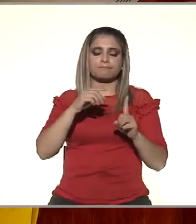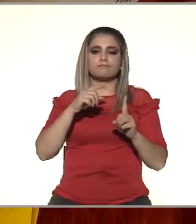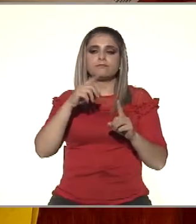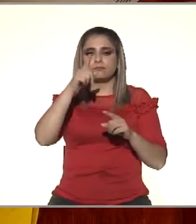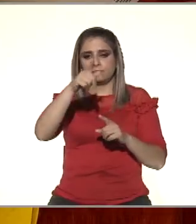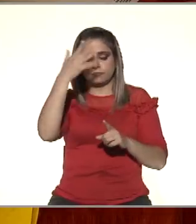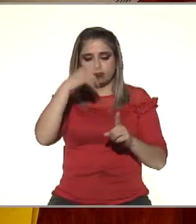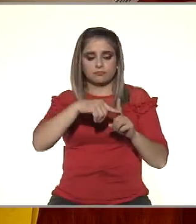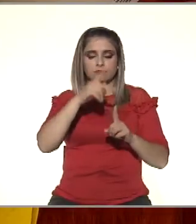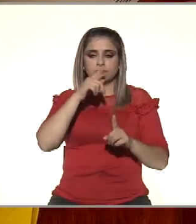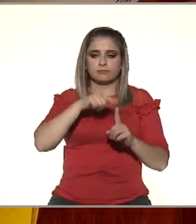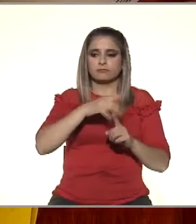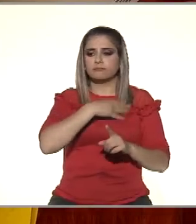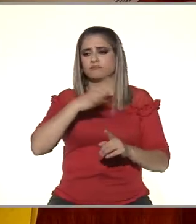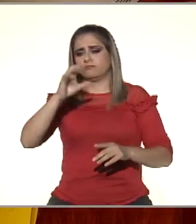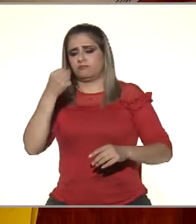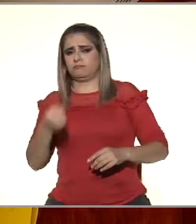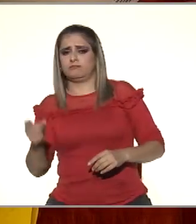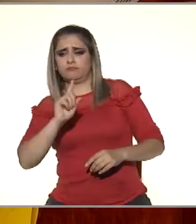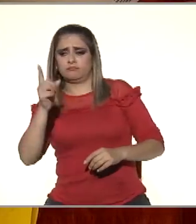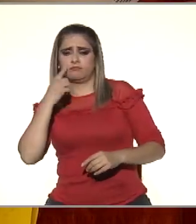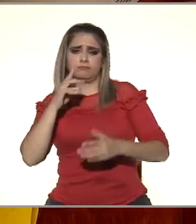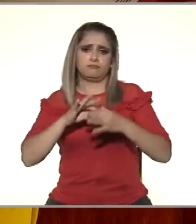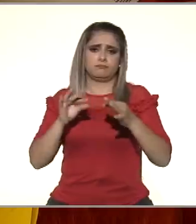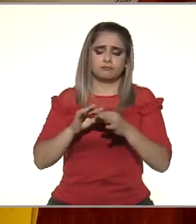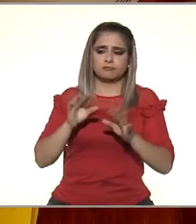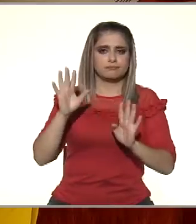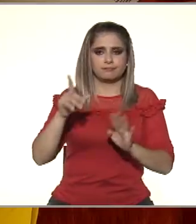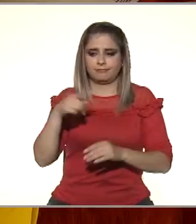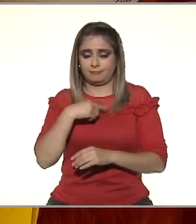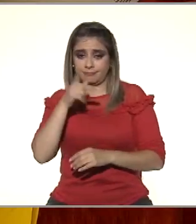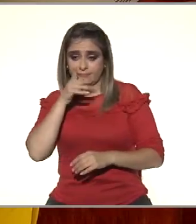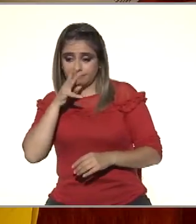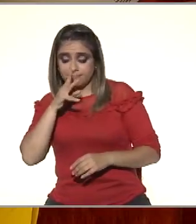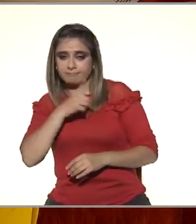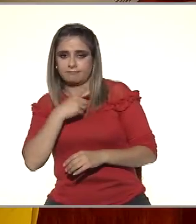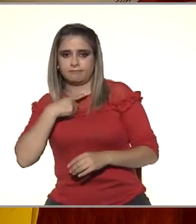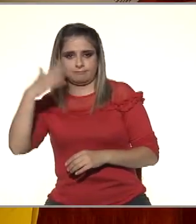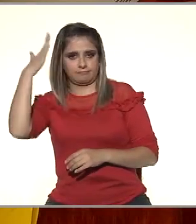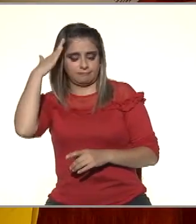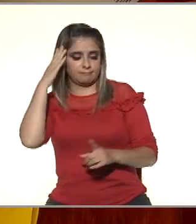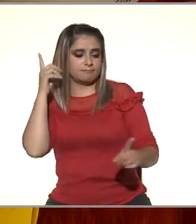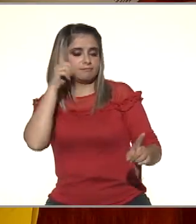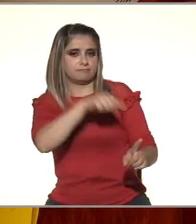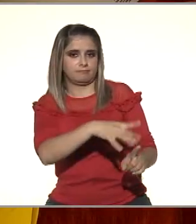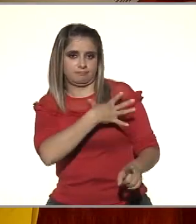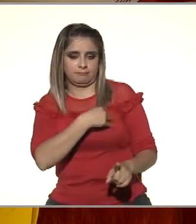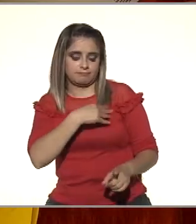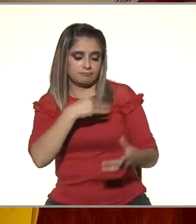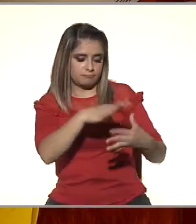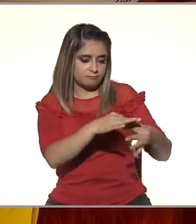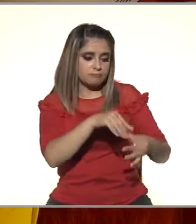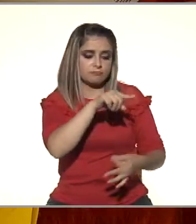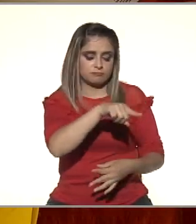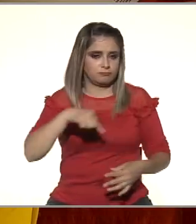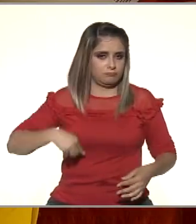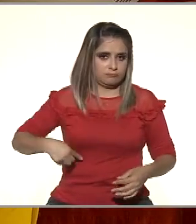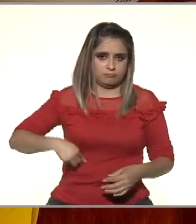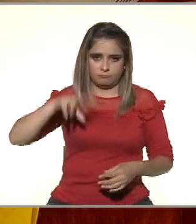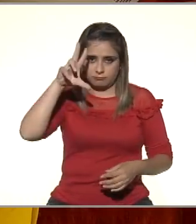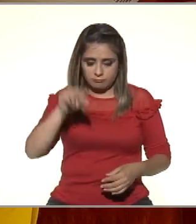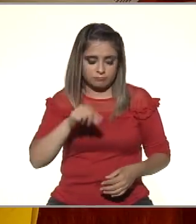jerarquía. Entonces, pensando en qué les diríamos a los hijos, número uno, yo les diría, evidentemente no es su culpa, no